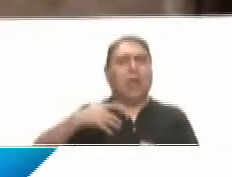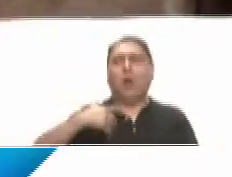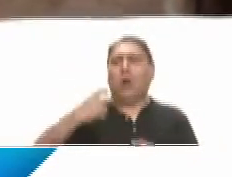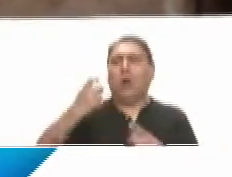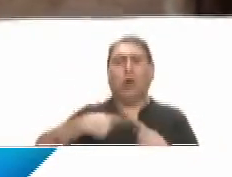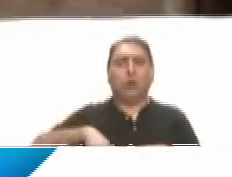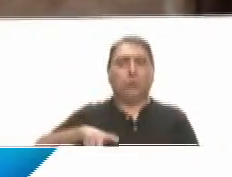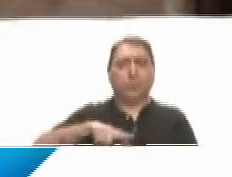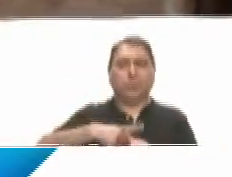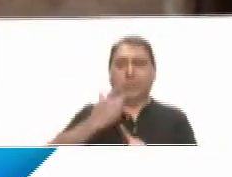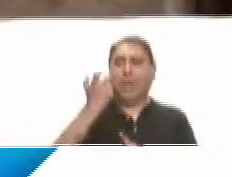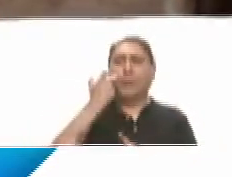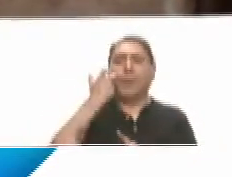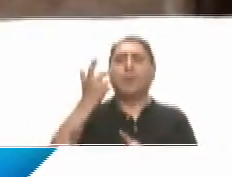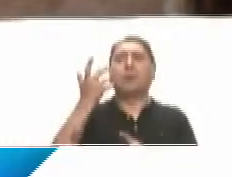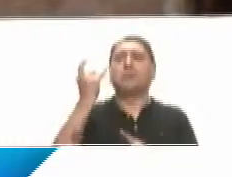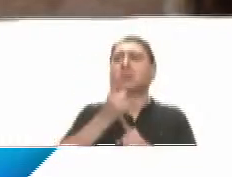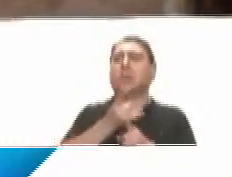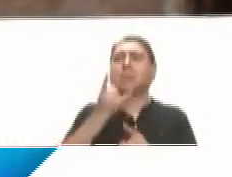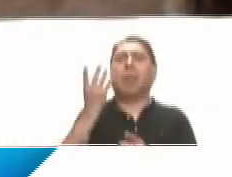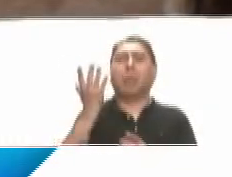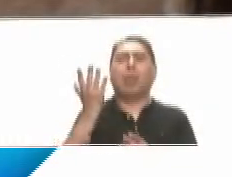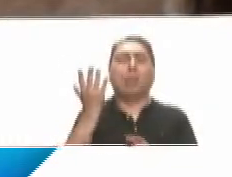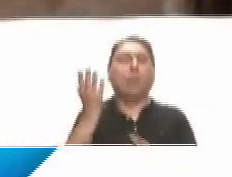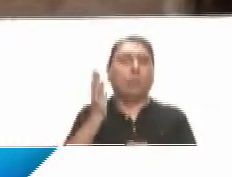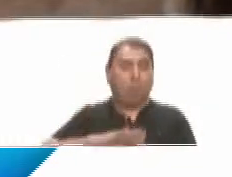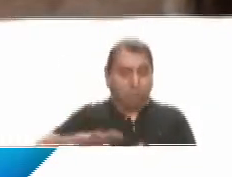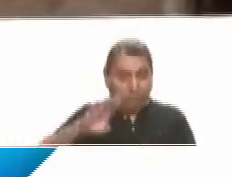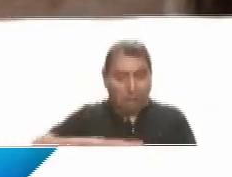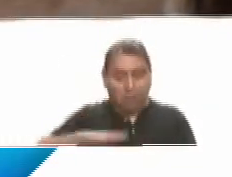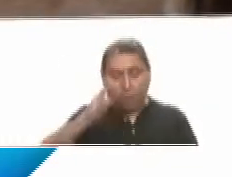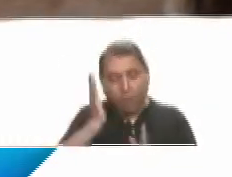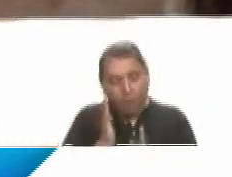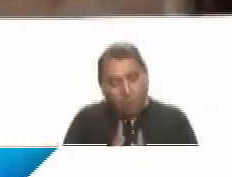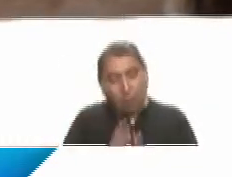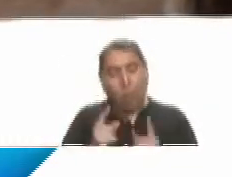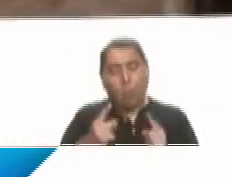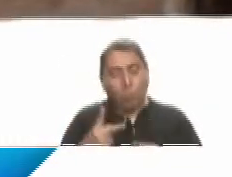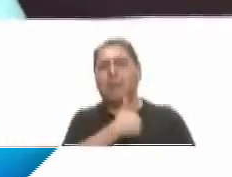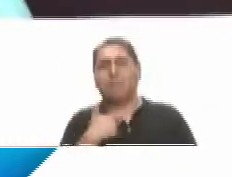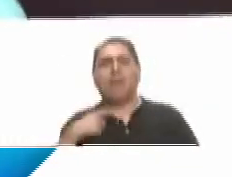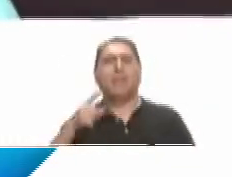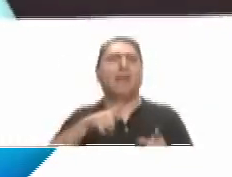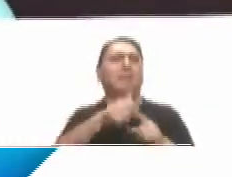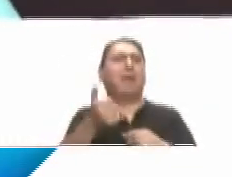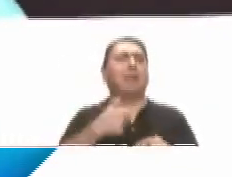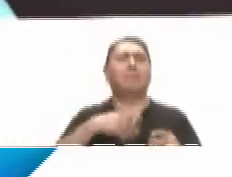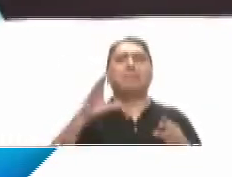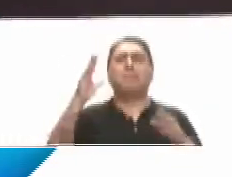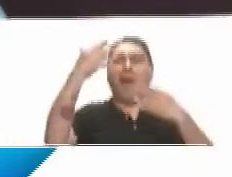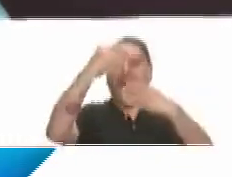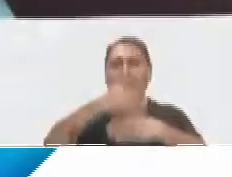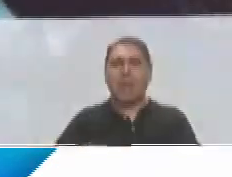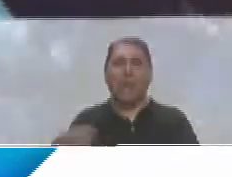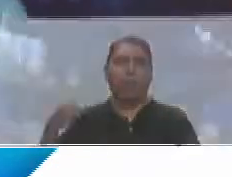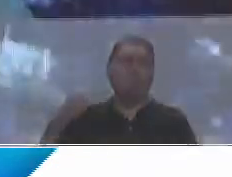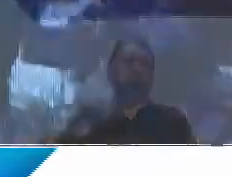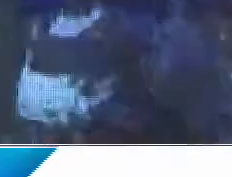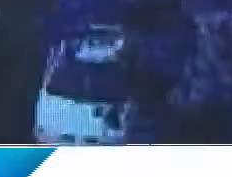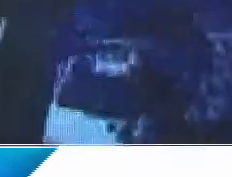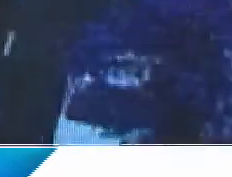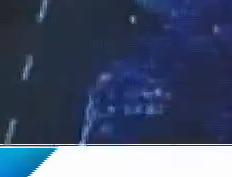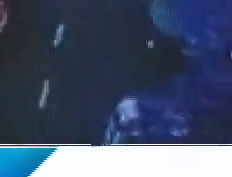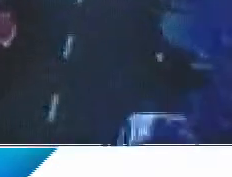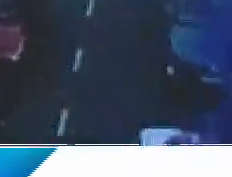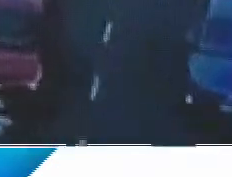bueno, en realidad en el día de mañana, antes de la sesión, se espera que haya nuevamente reuniones para ver si definitivamente